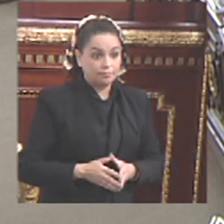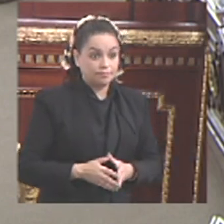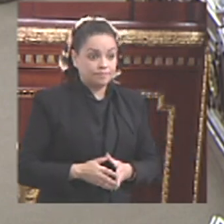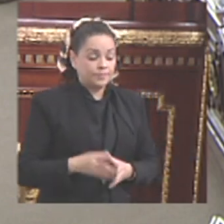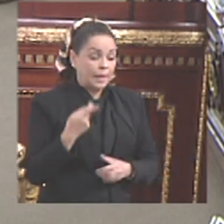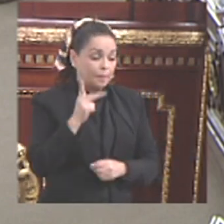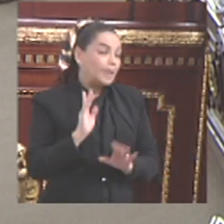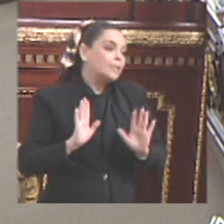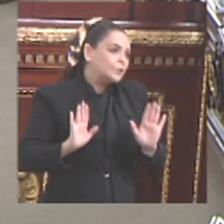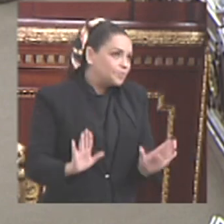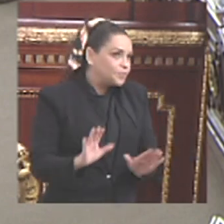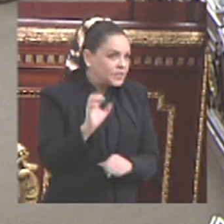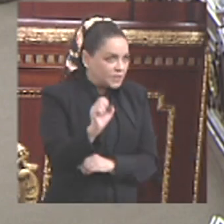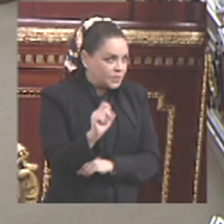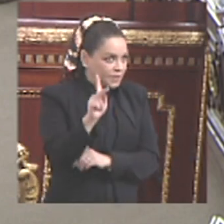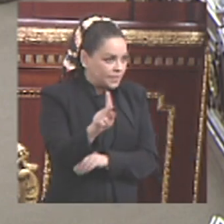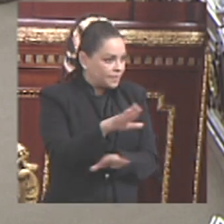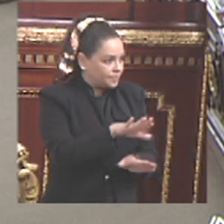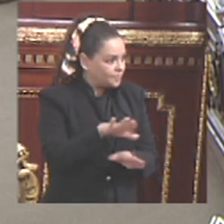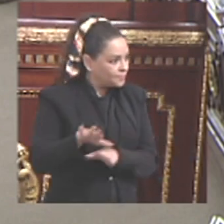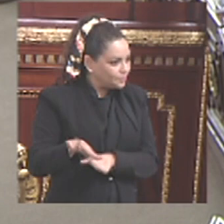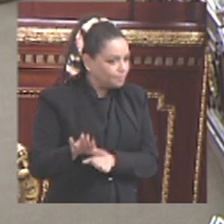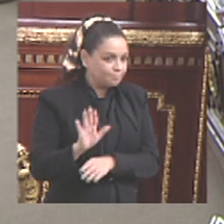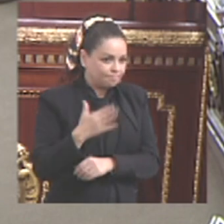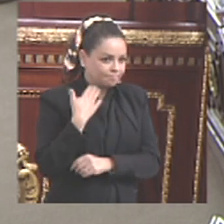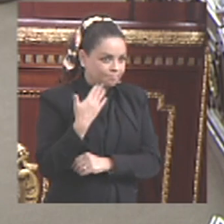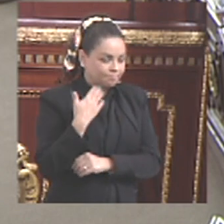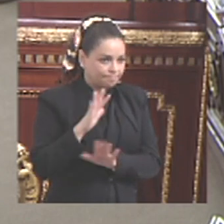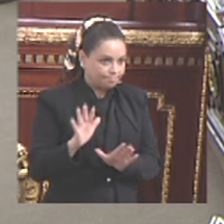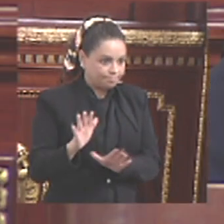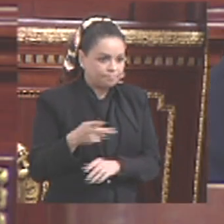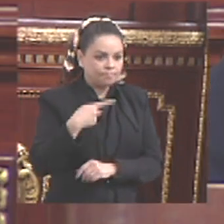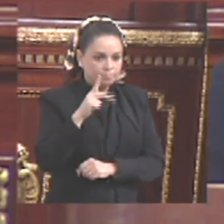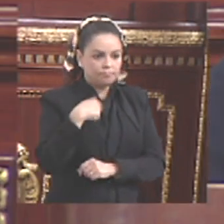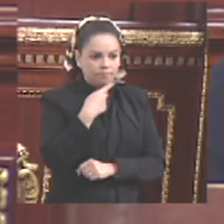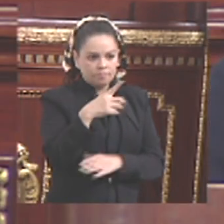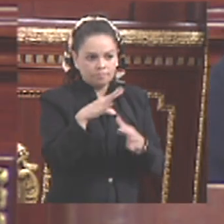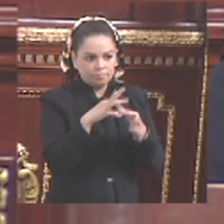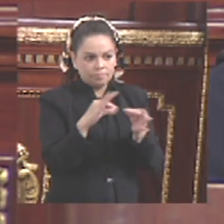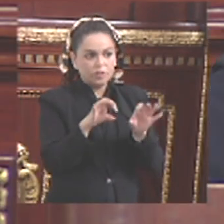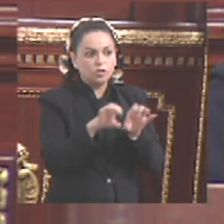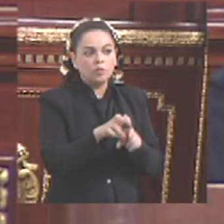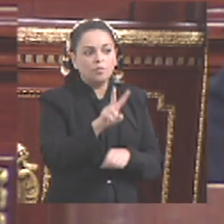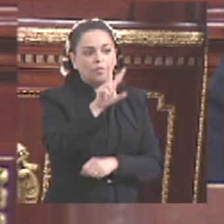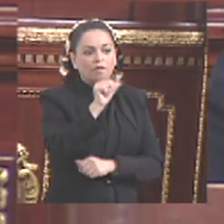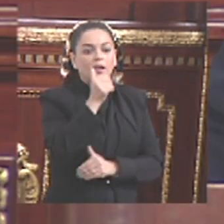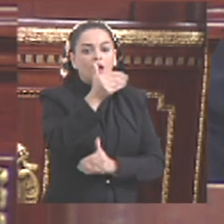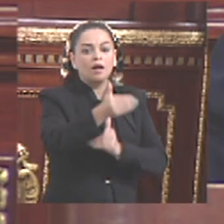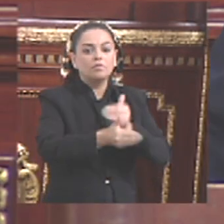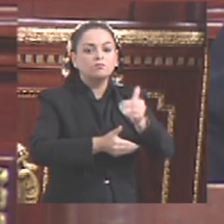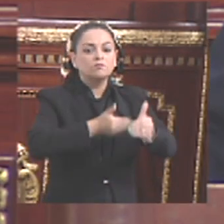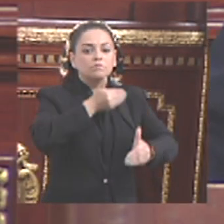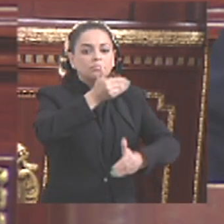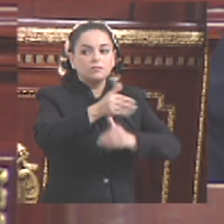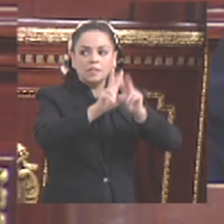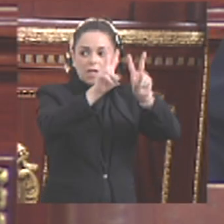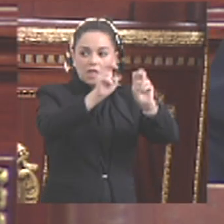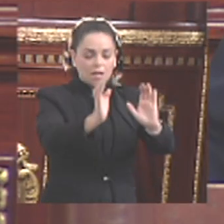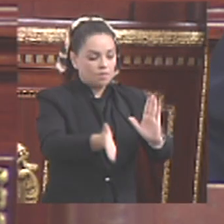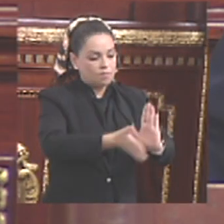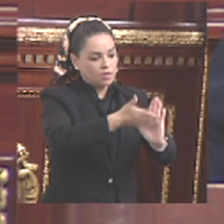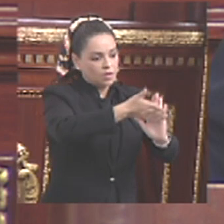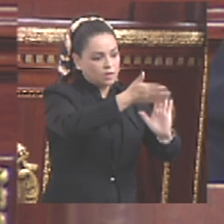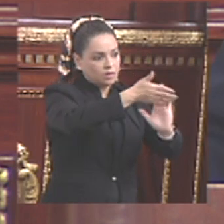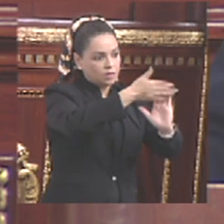Pero bueno, este es un balance de los avances en reconstrucción. Aquí se ha